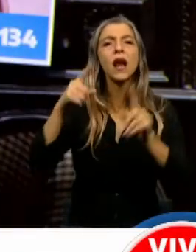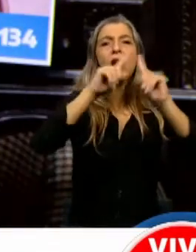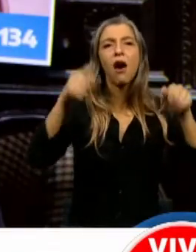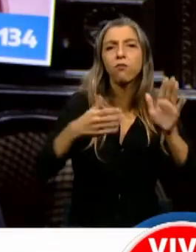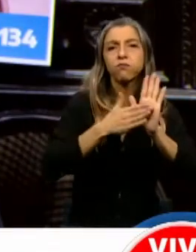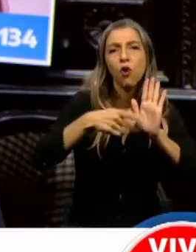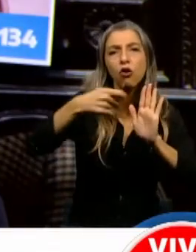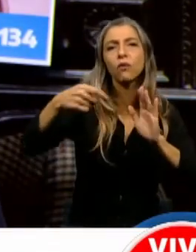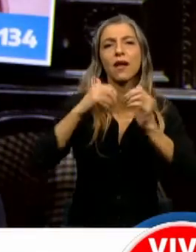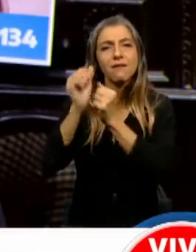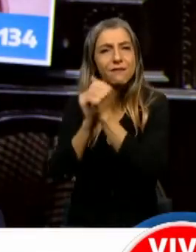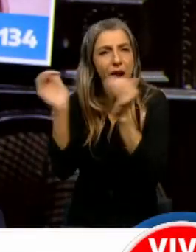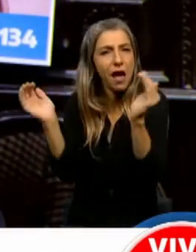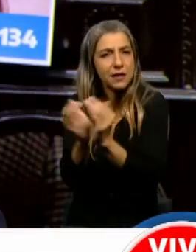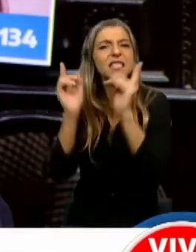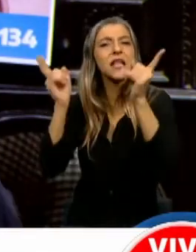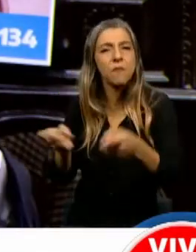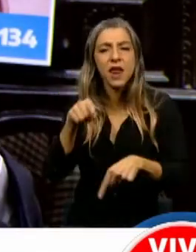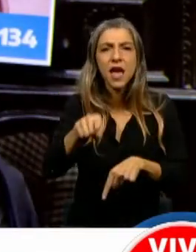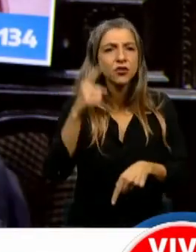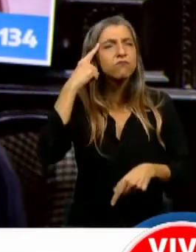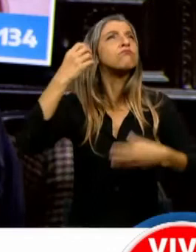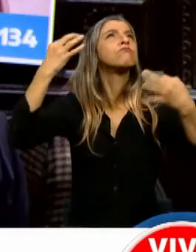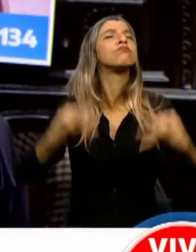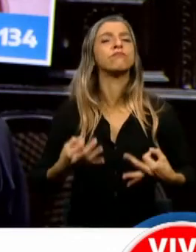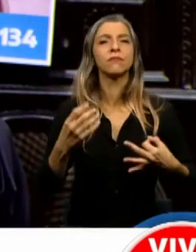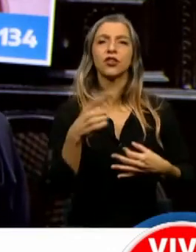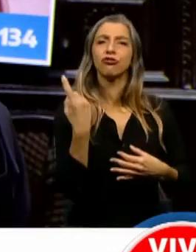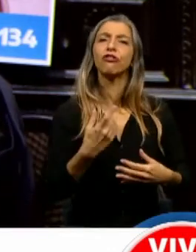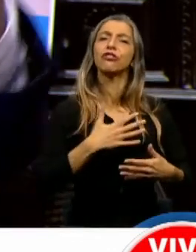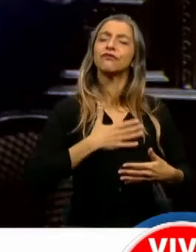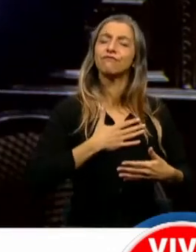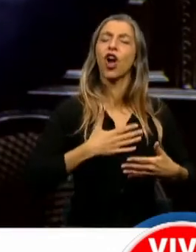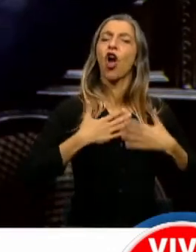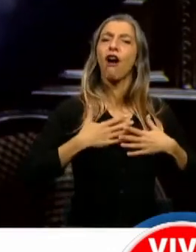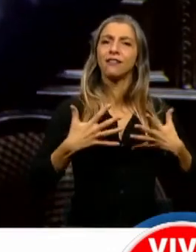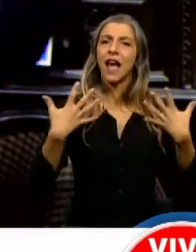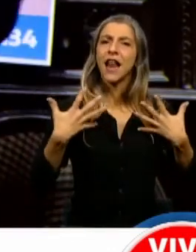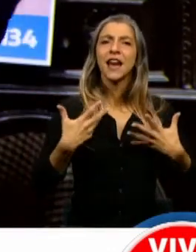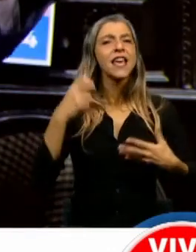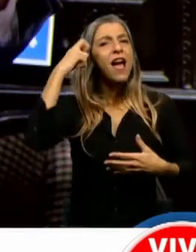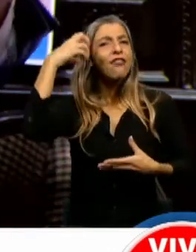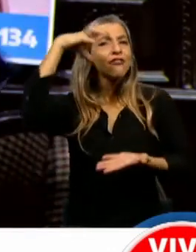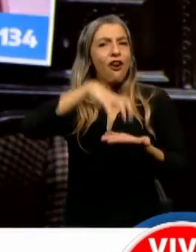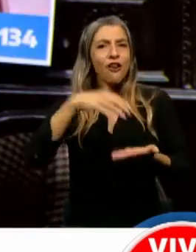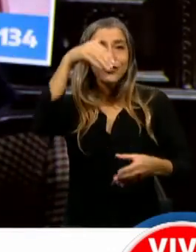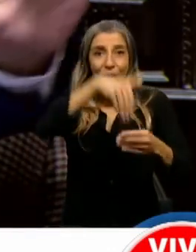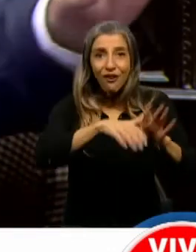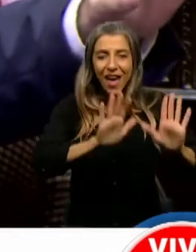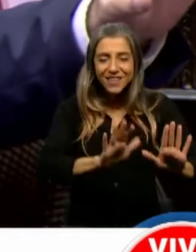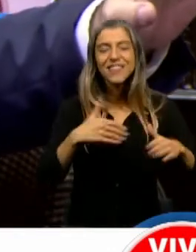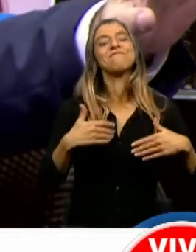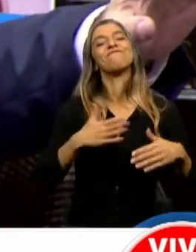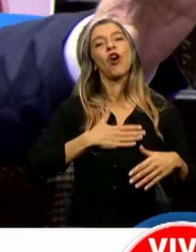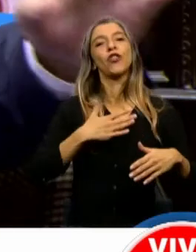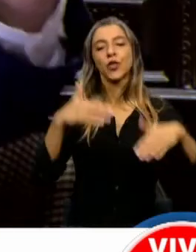Este es nuestro concepto, esta es nuestra convicción. Y por eso, una gran alegría que el Congreso de la Nación vote esto que beneficia a